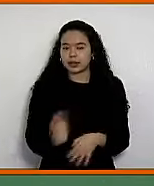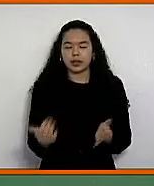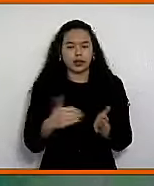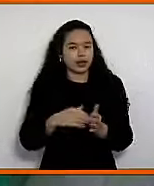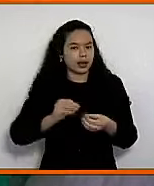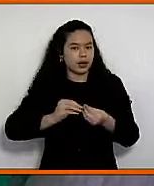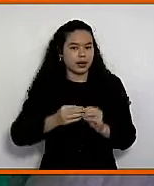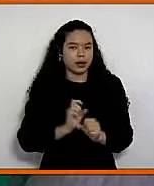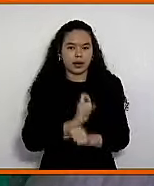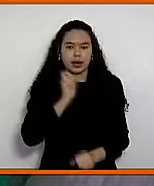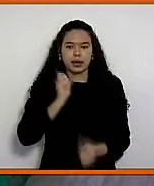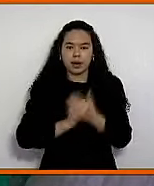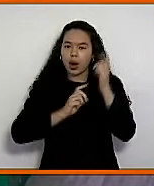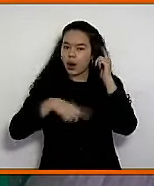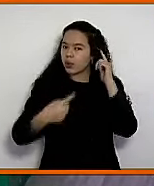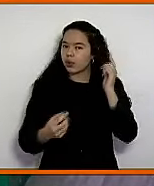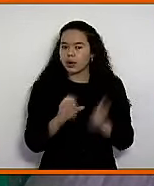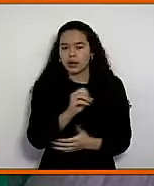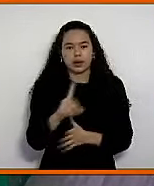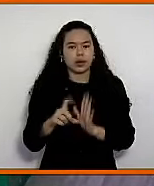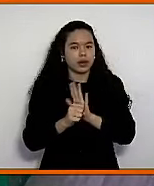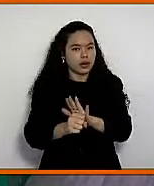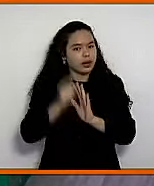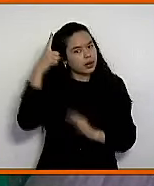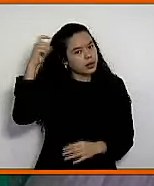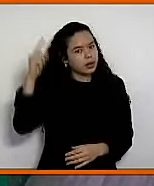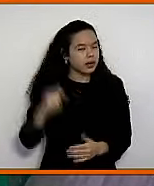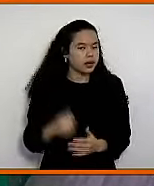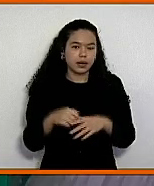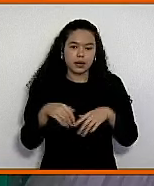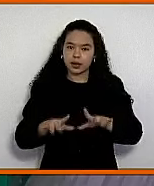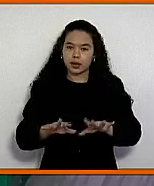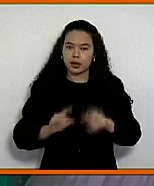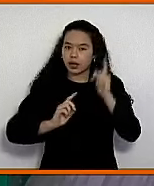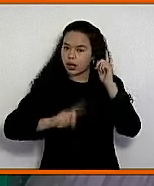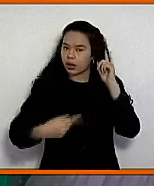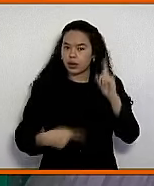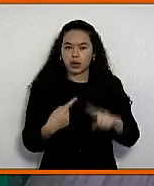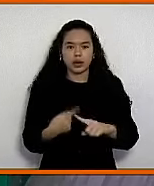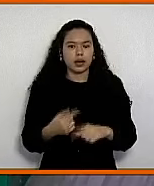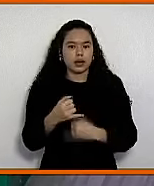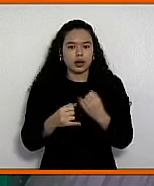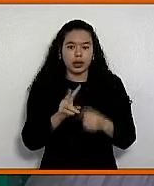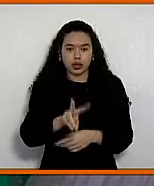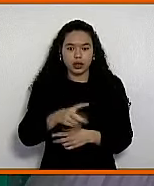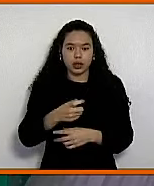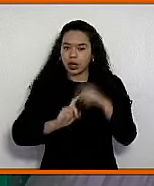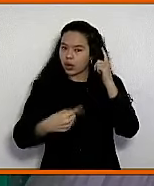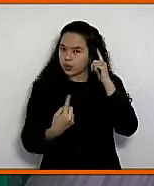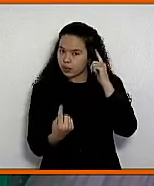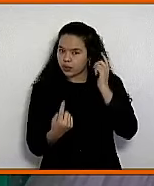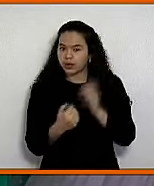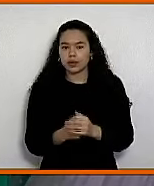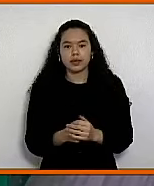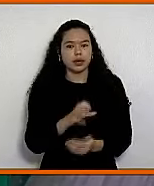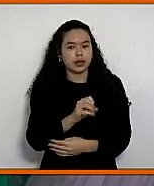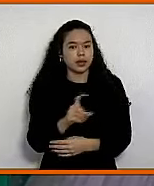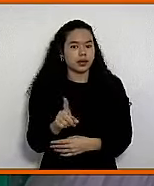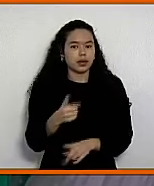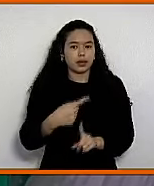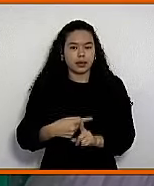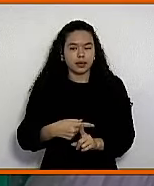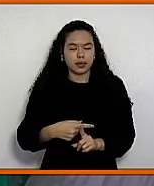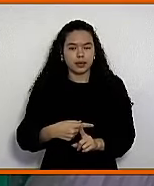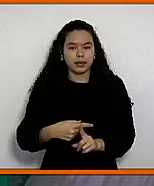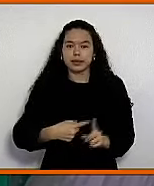Los números ganadores en Diaria es el 01 con su símbolo de sueños pies. Para MultiX, 2X y para más 1,